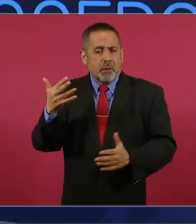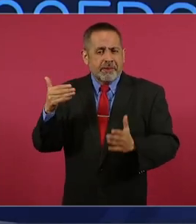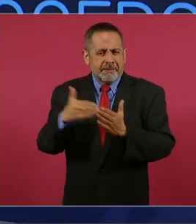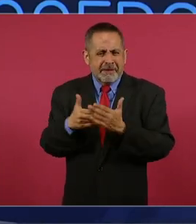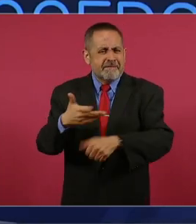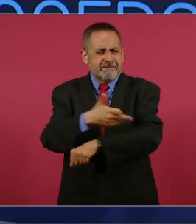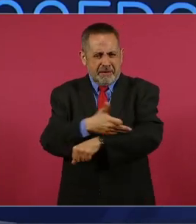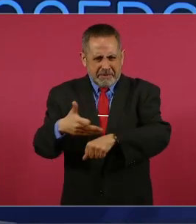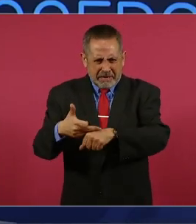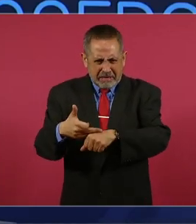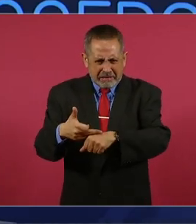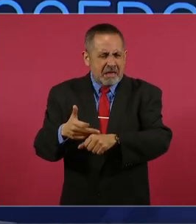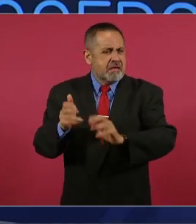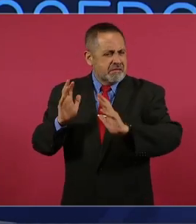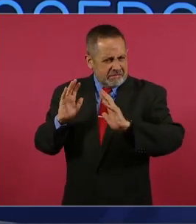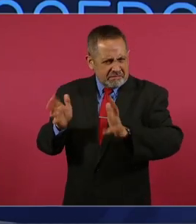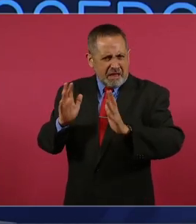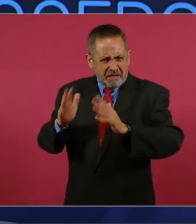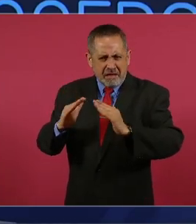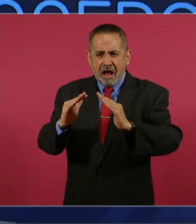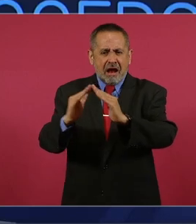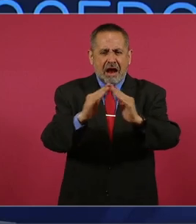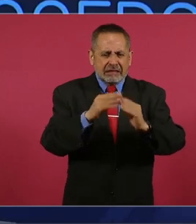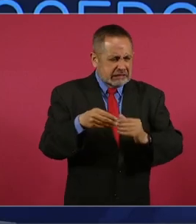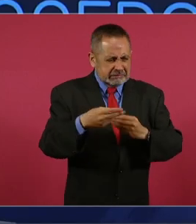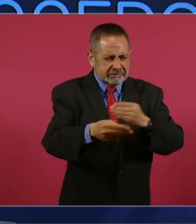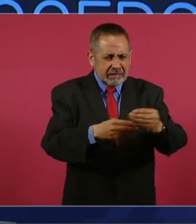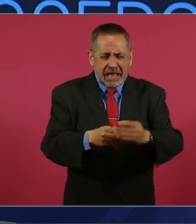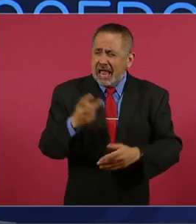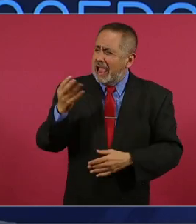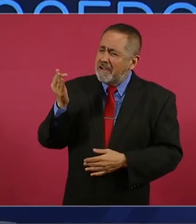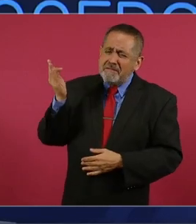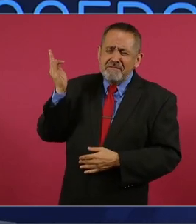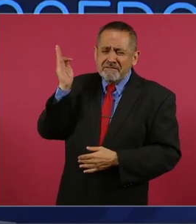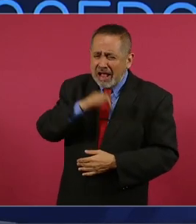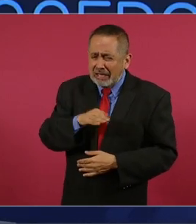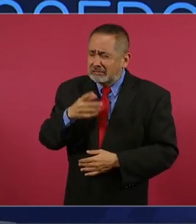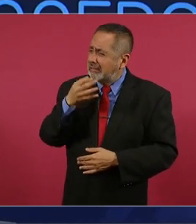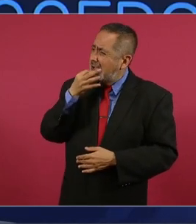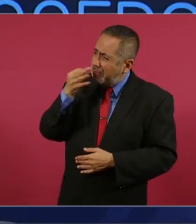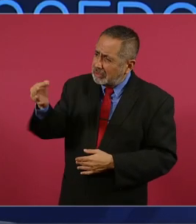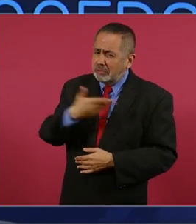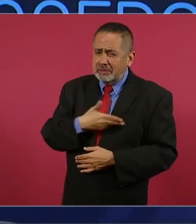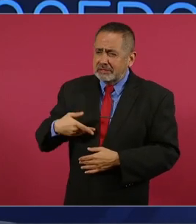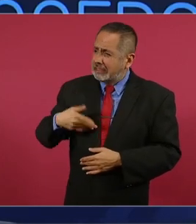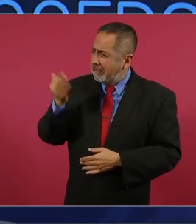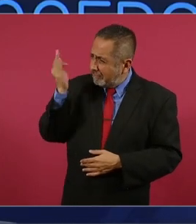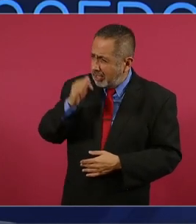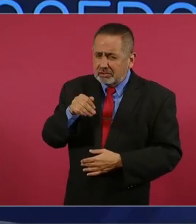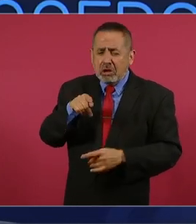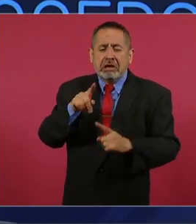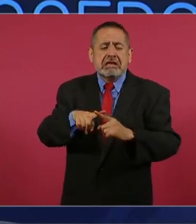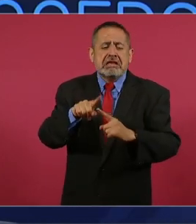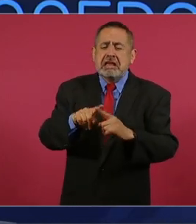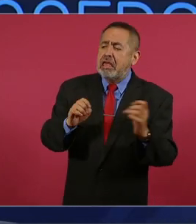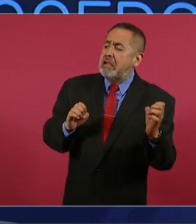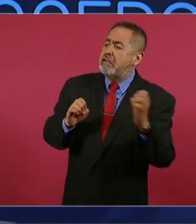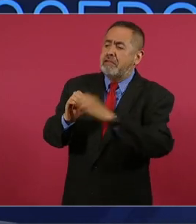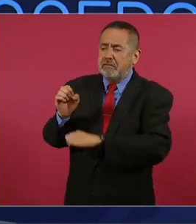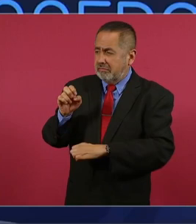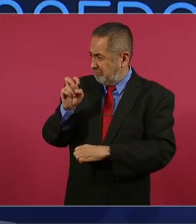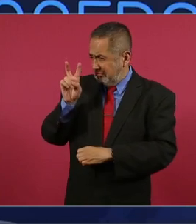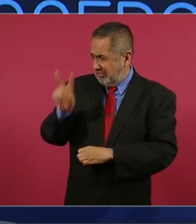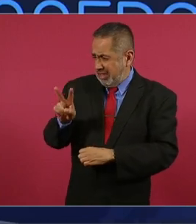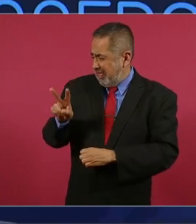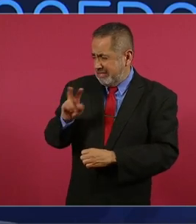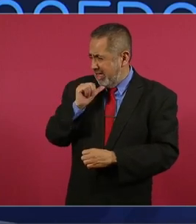familias que perdieron sus casas. Eso es falso, presidente. Quien se lo haya dicho le mintió, presidente, lo engañó.